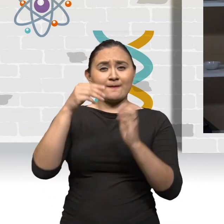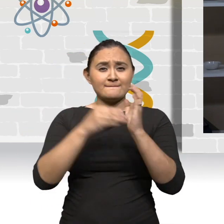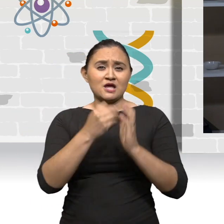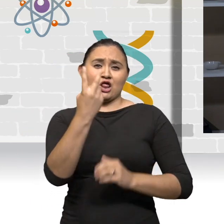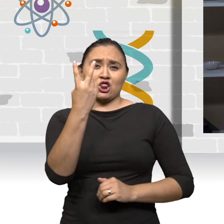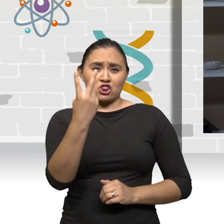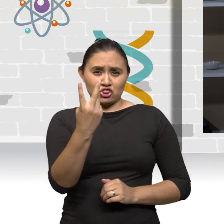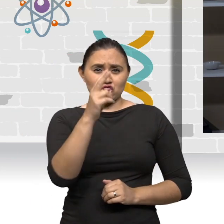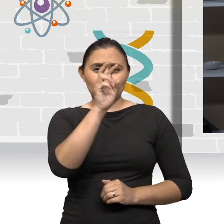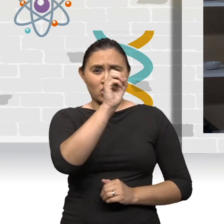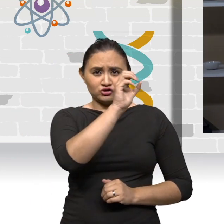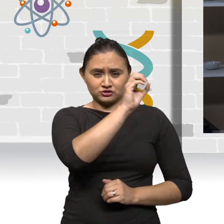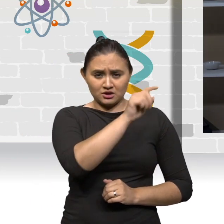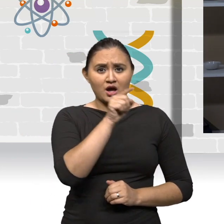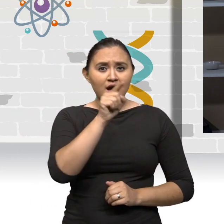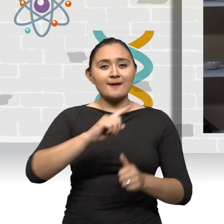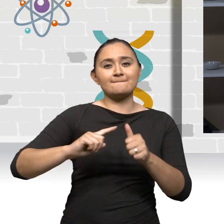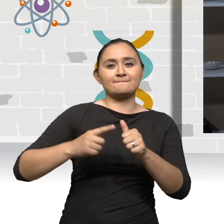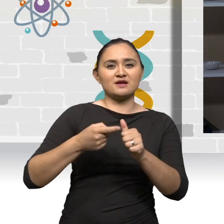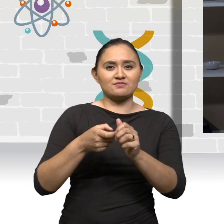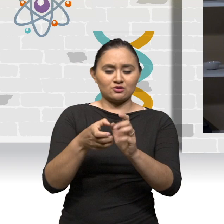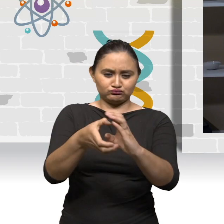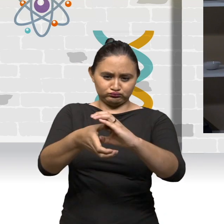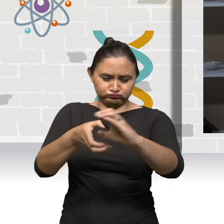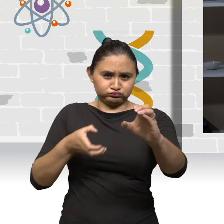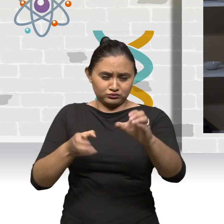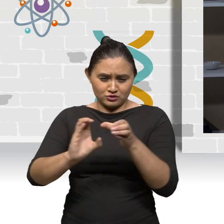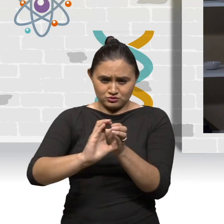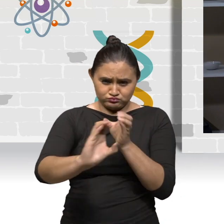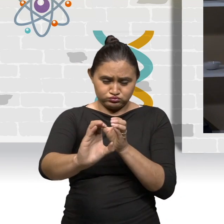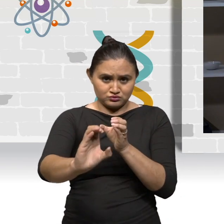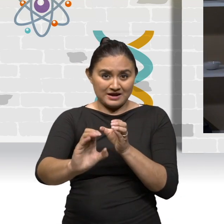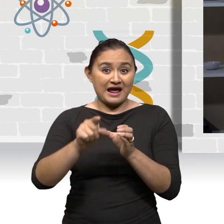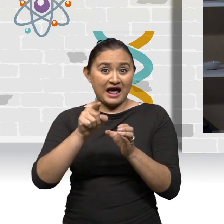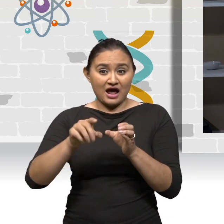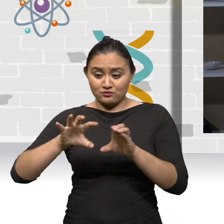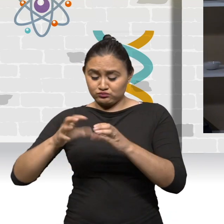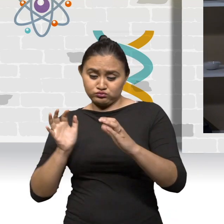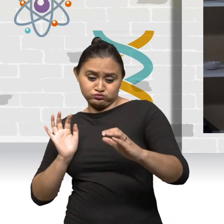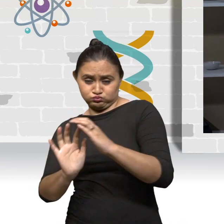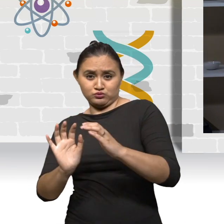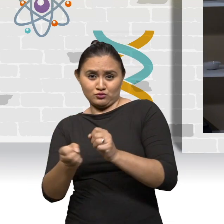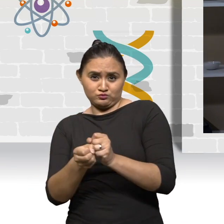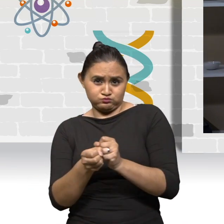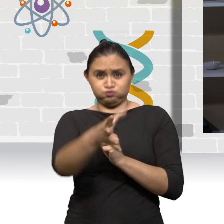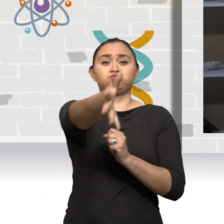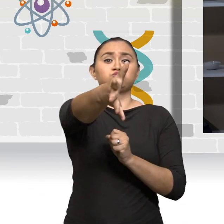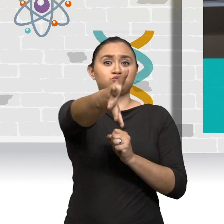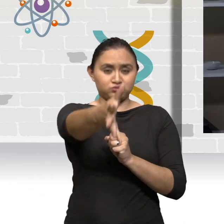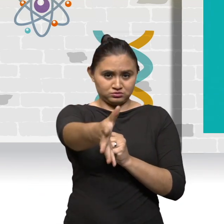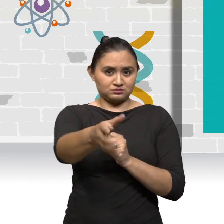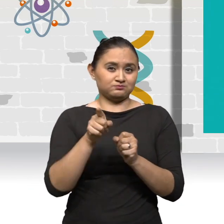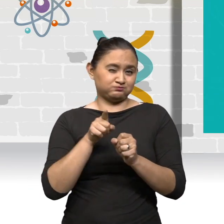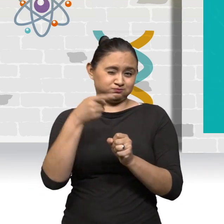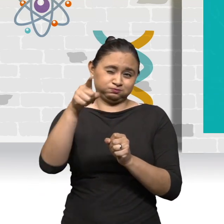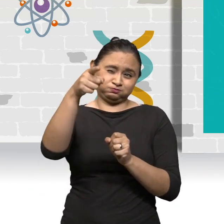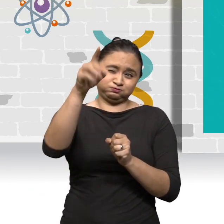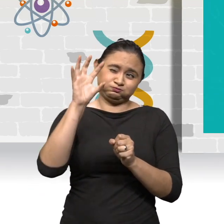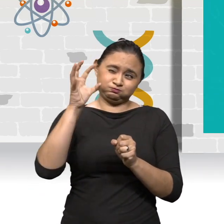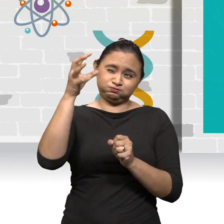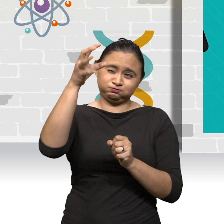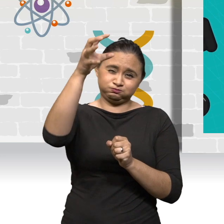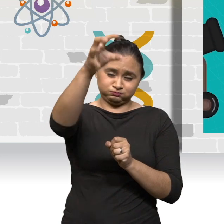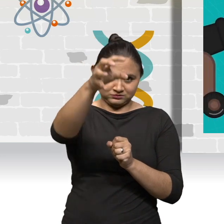en el Oriente Medio, se inventó el primer cañón de mano, en la batalla entre los mamelucos y los mongoles. Para